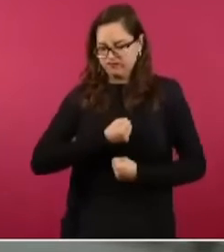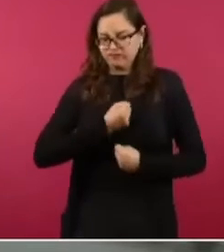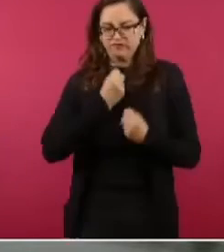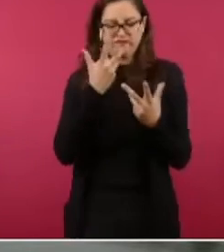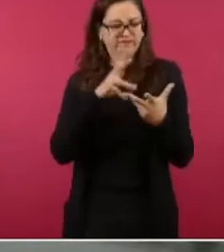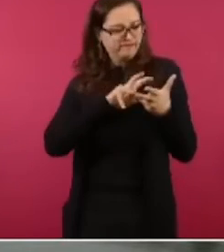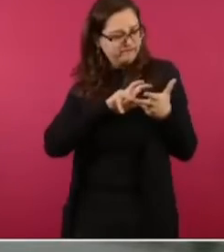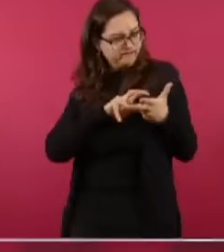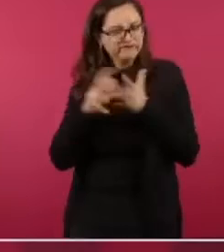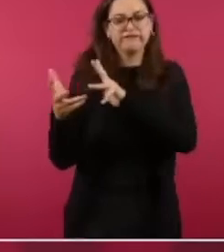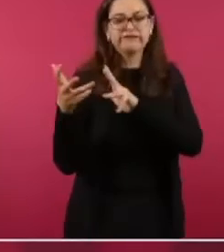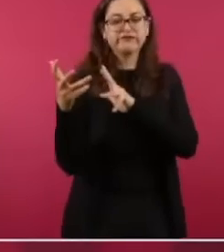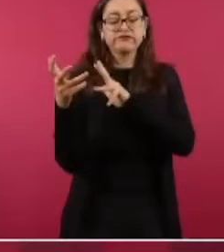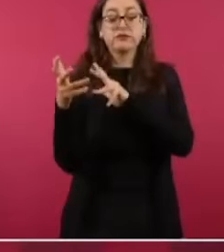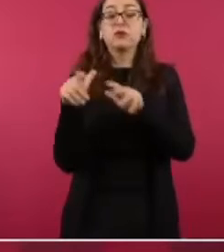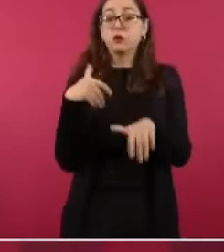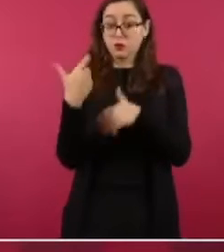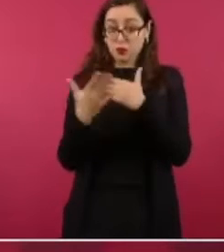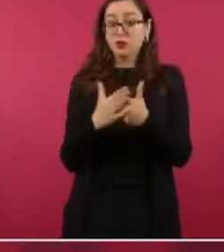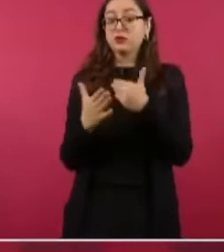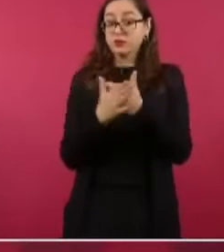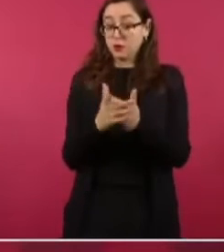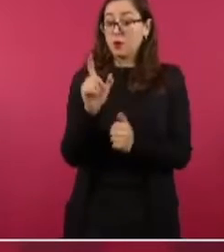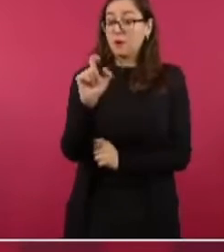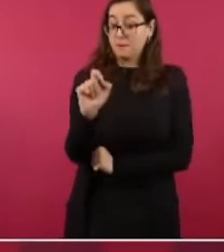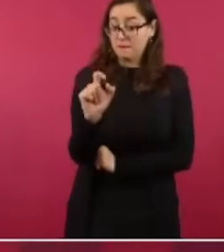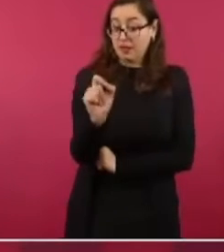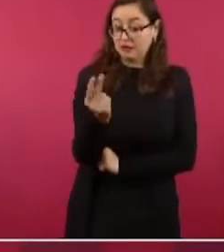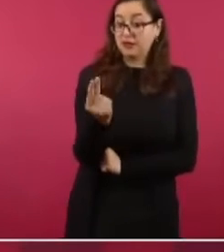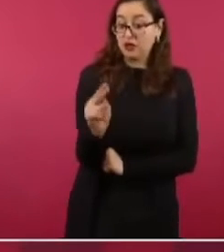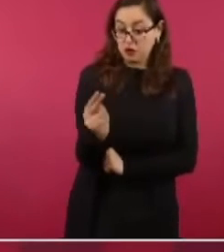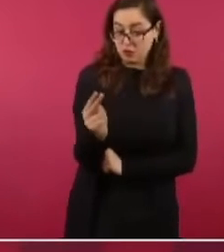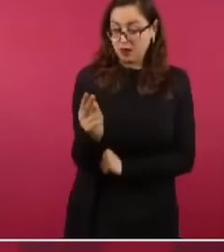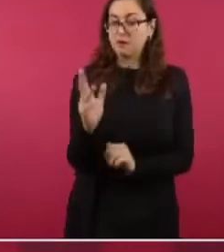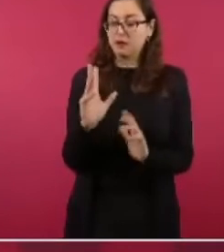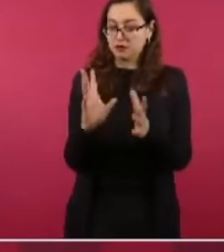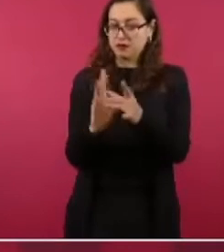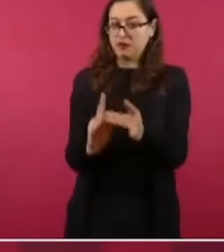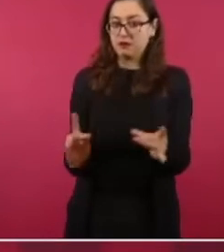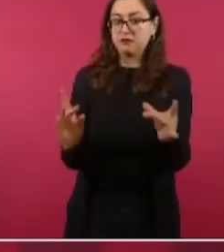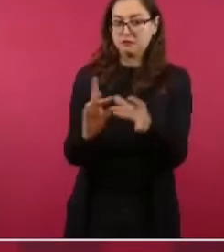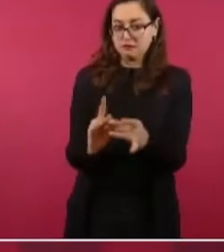escribiendo mi discurso, ya con anticipación,